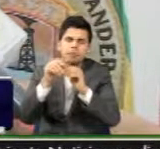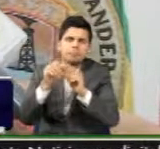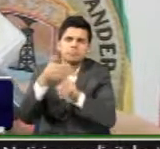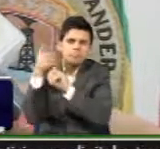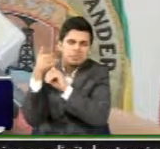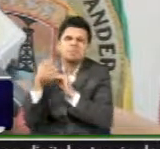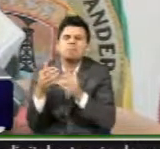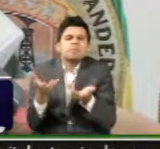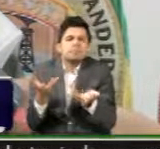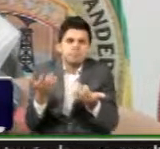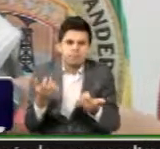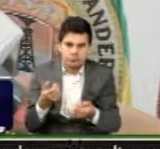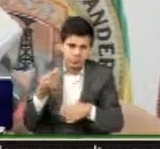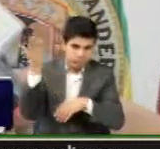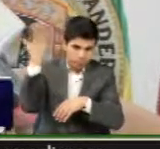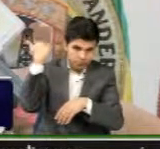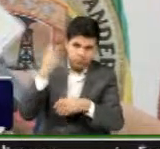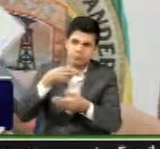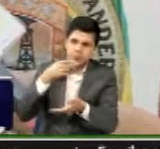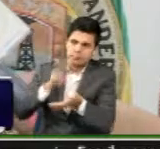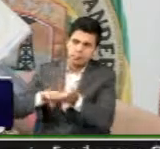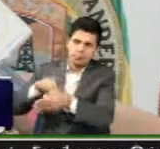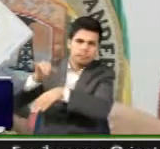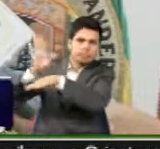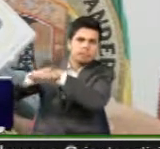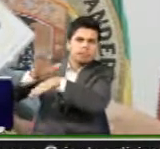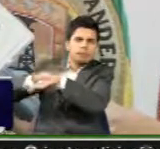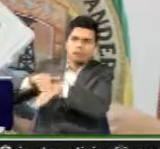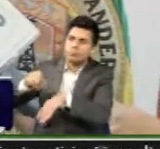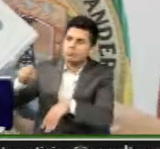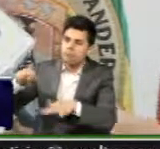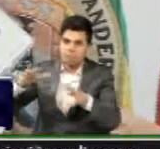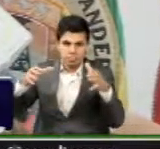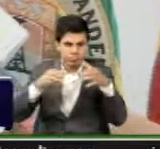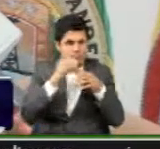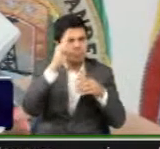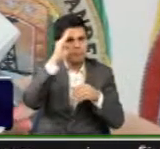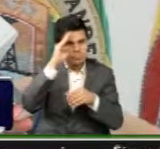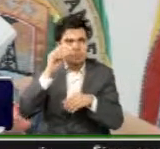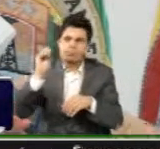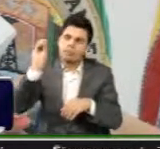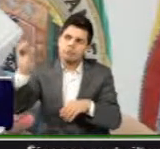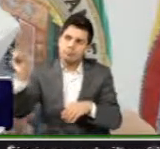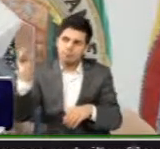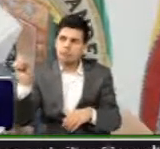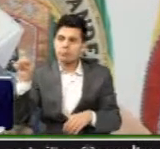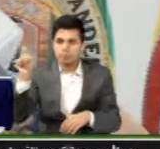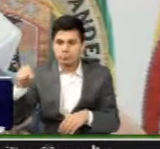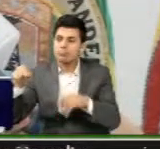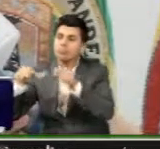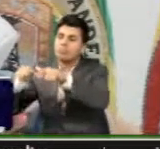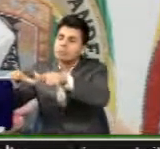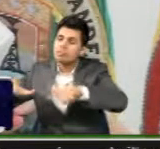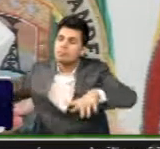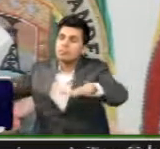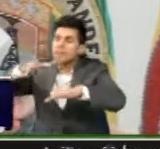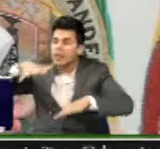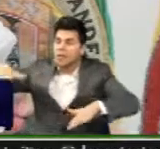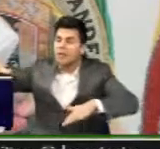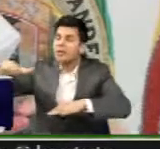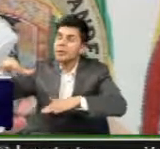fueron notificados por parte de la inspección de policía sobre el desalojo que le iban a hacer a